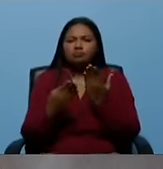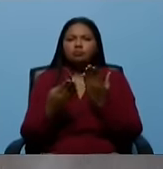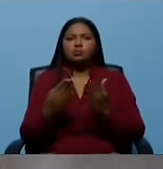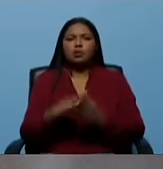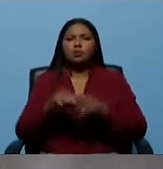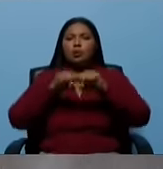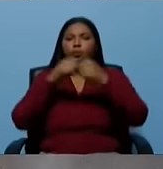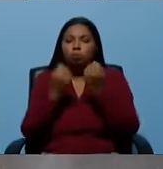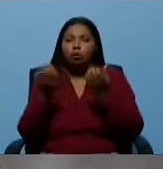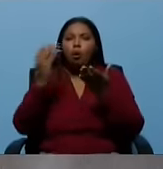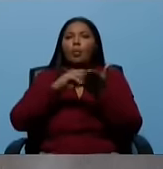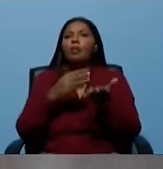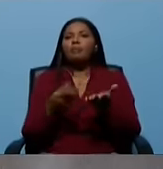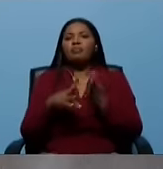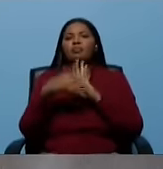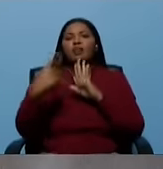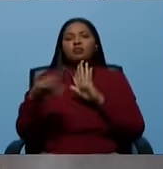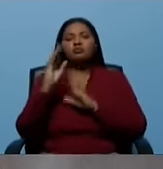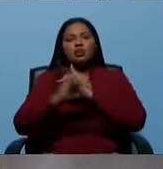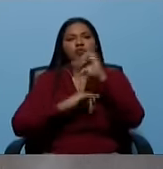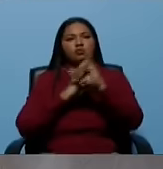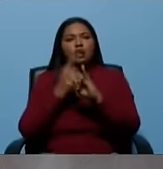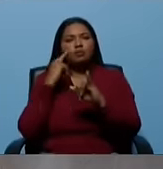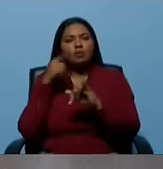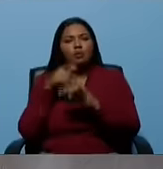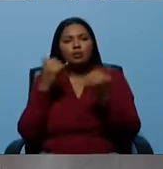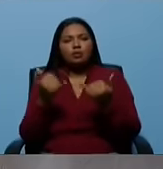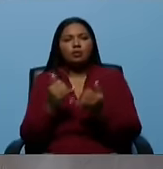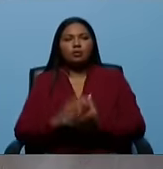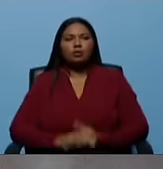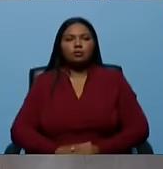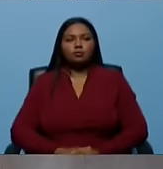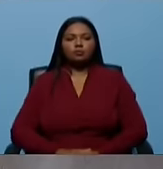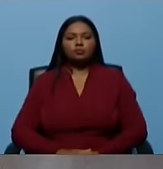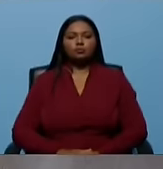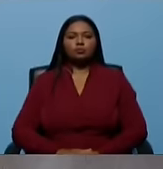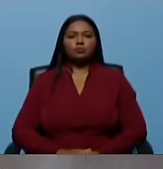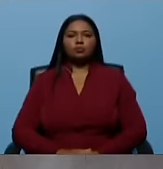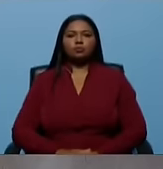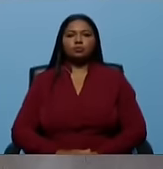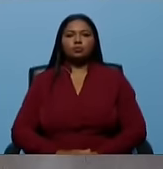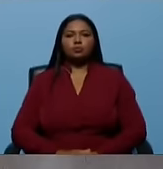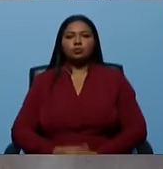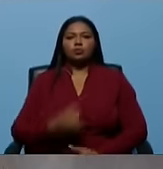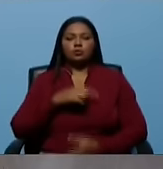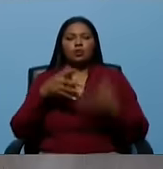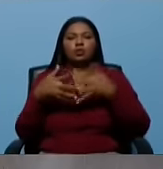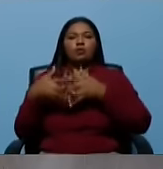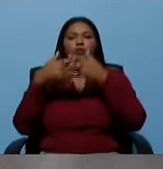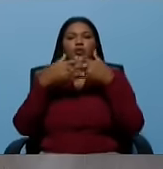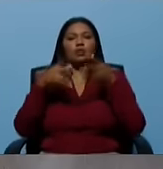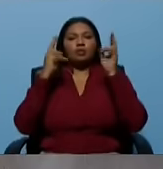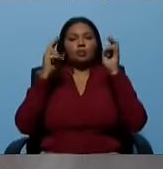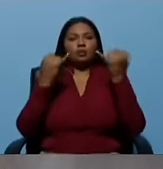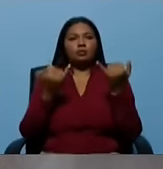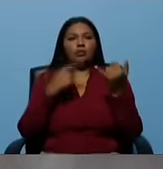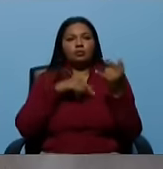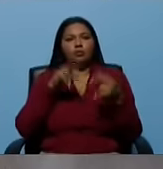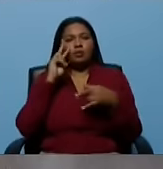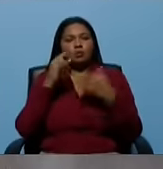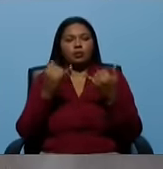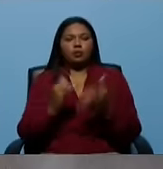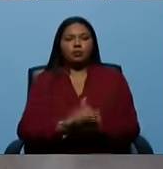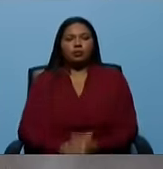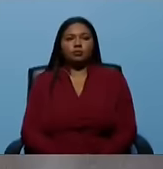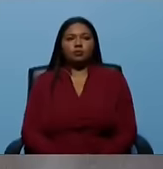violaciones una vez más del derecho internacional por parte de de Estados Unidos no solamente el tema de los aviones También usted hablaba del tema de